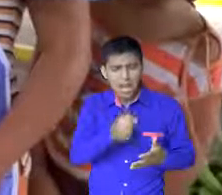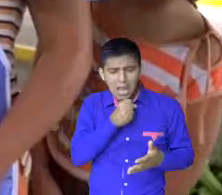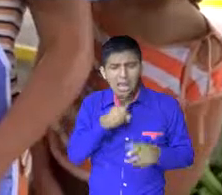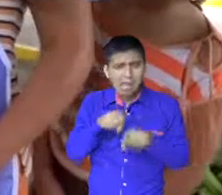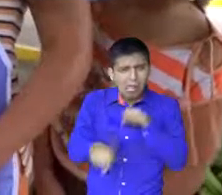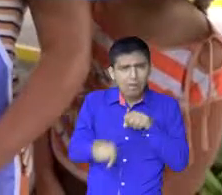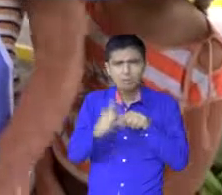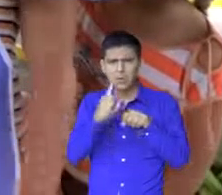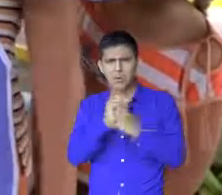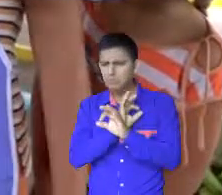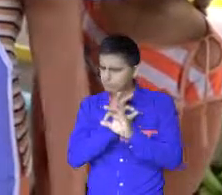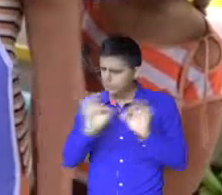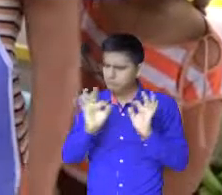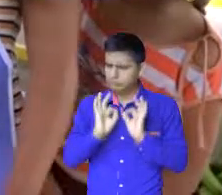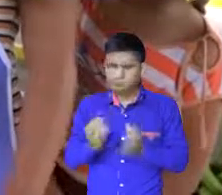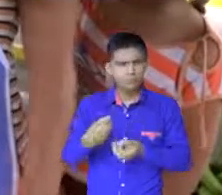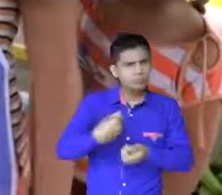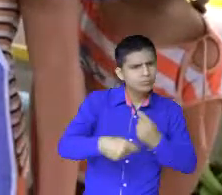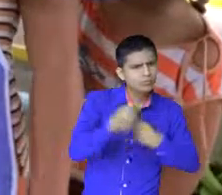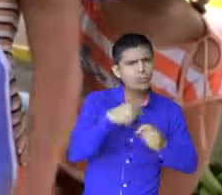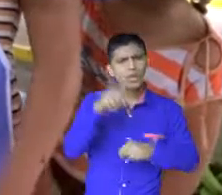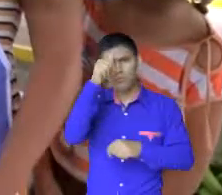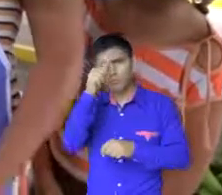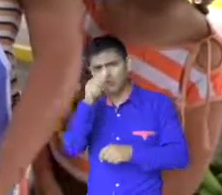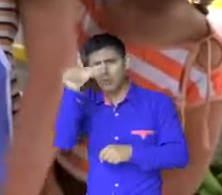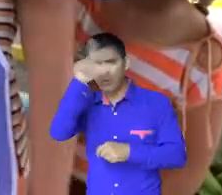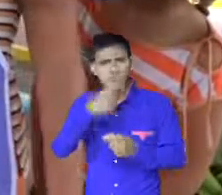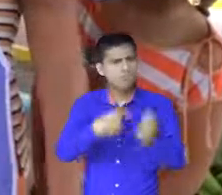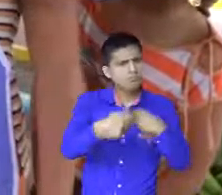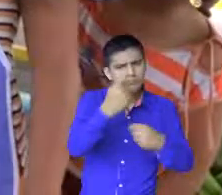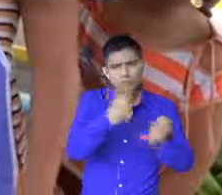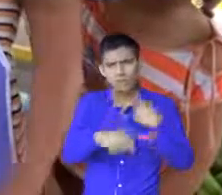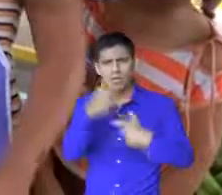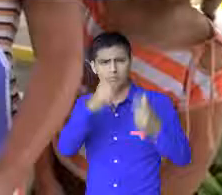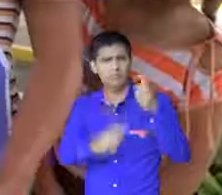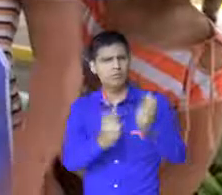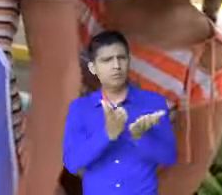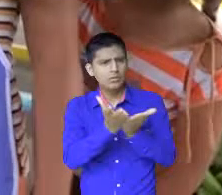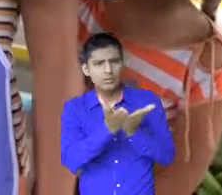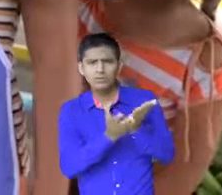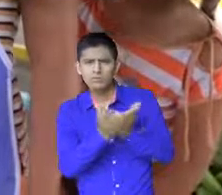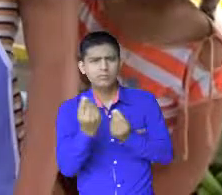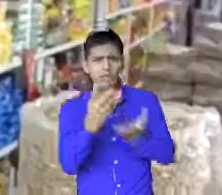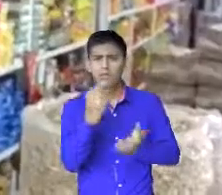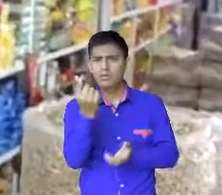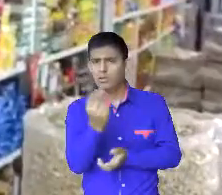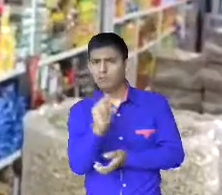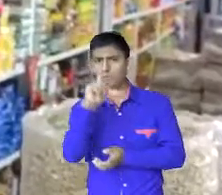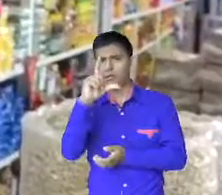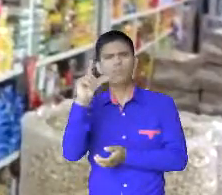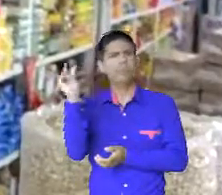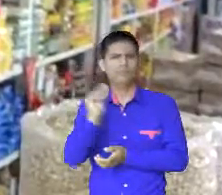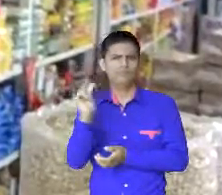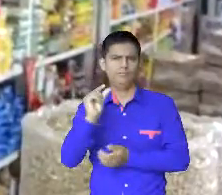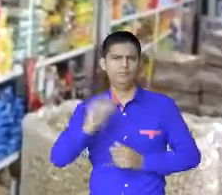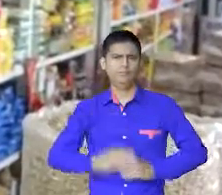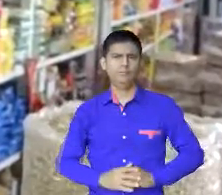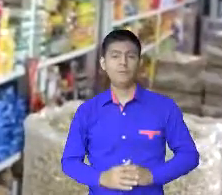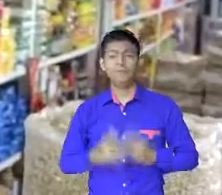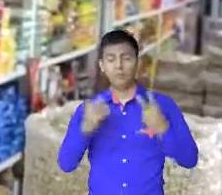los dos días que es domingo y lunes y es un producto fresco que nosotros les ofrecemos al cliente y más cómodo de precio también. Nosotros atendemos